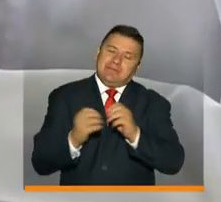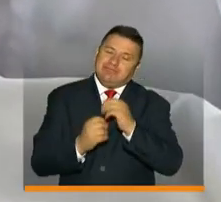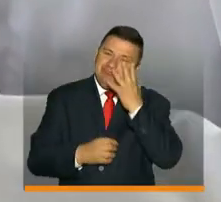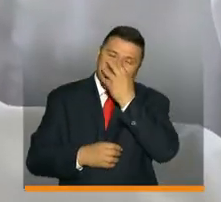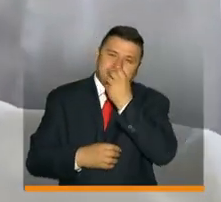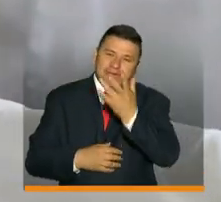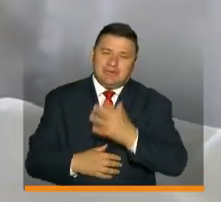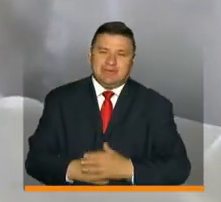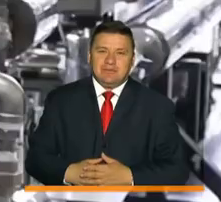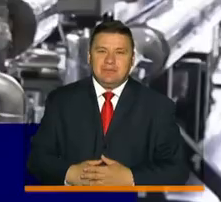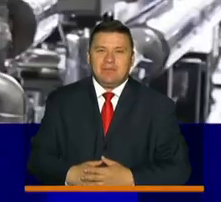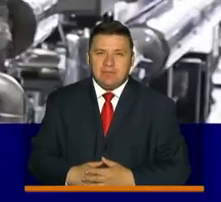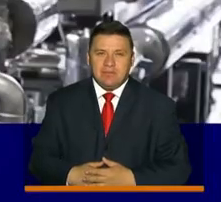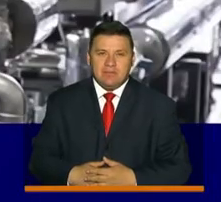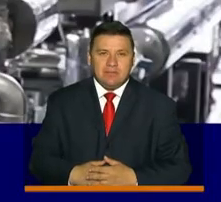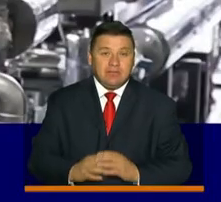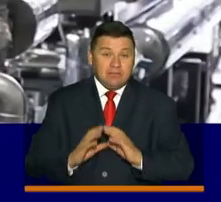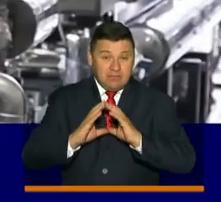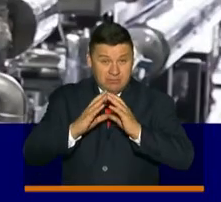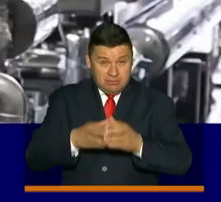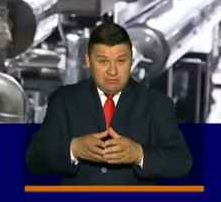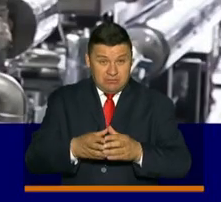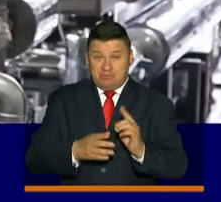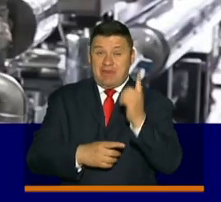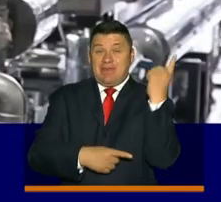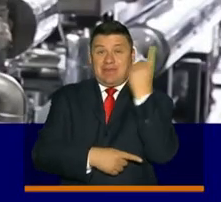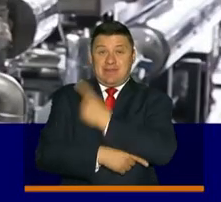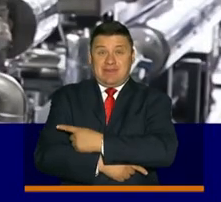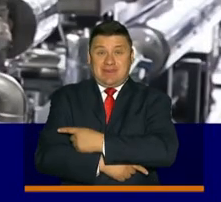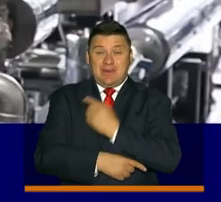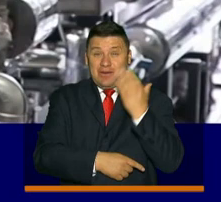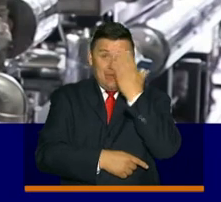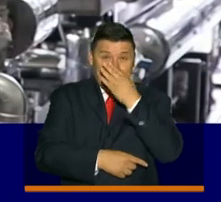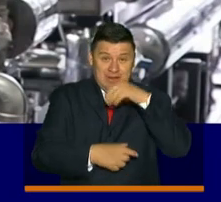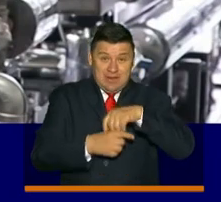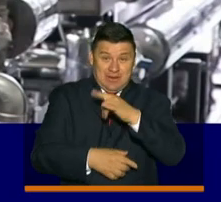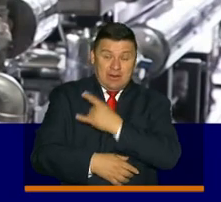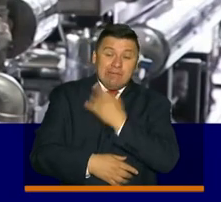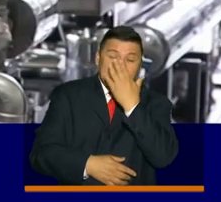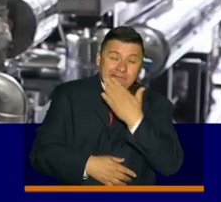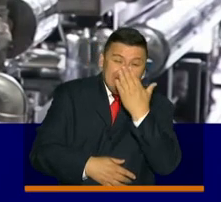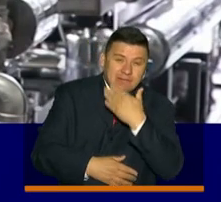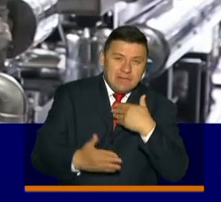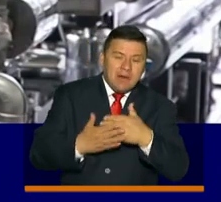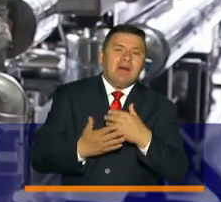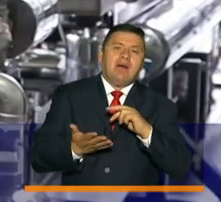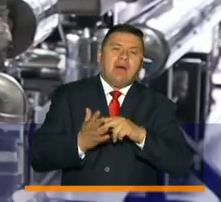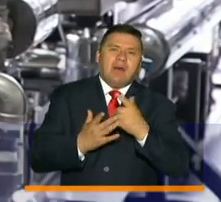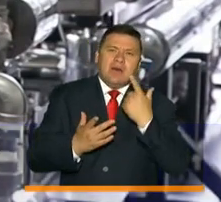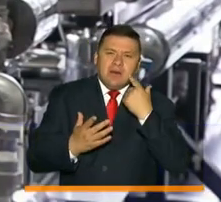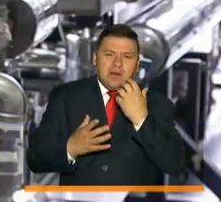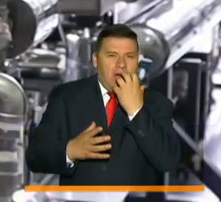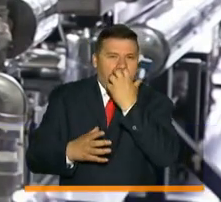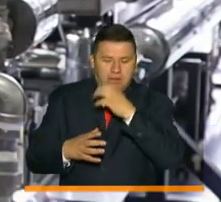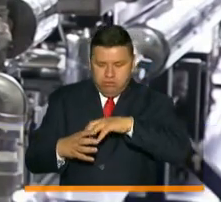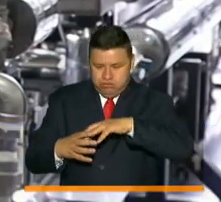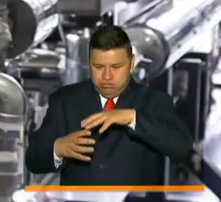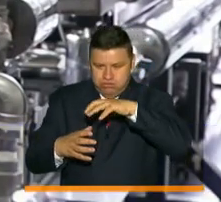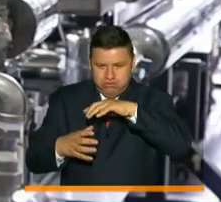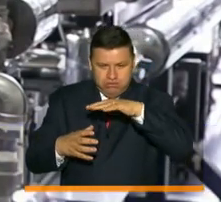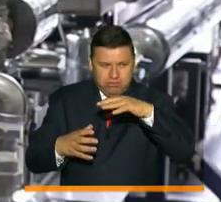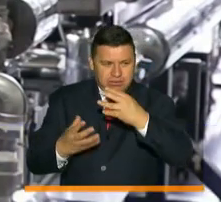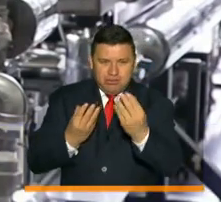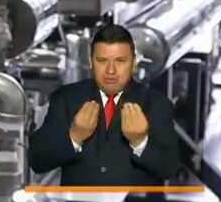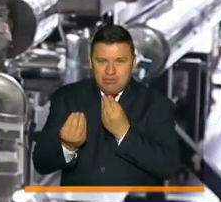maravilloso. La clase que vi el primer día del piloto de la universidad fue transferencia de calor y es de un